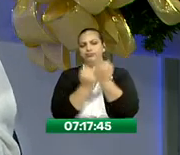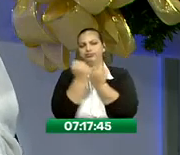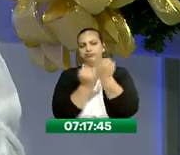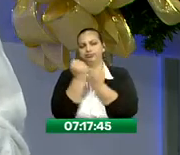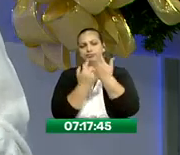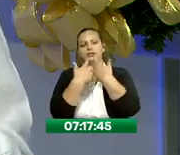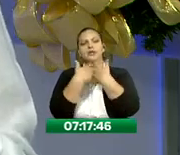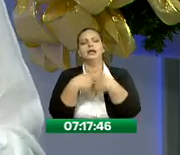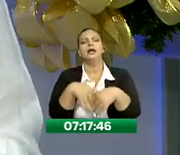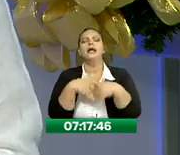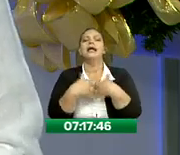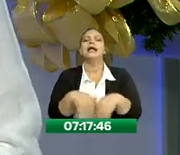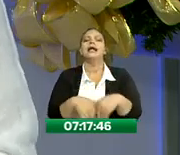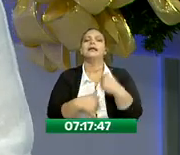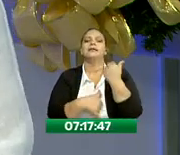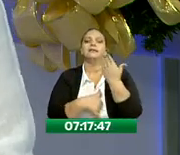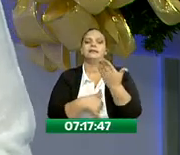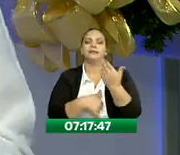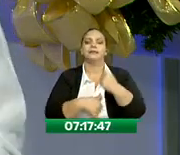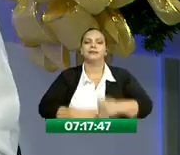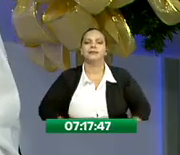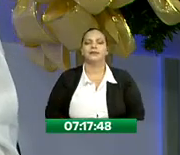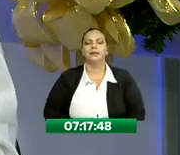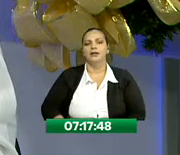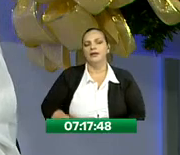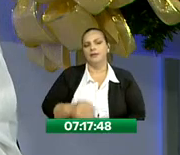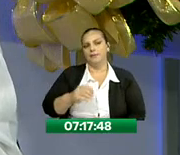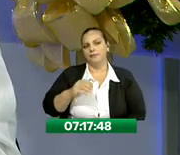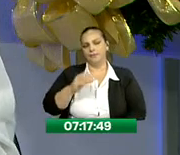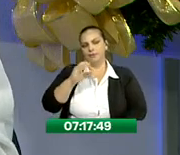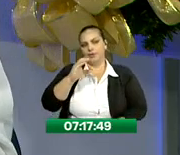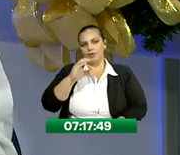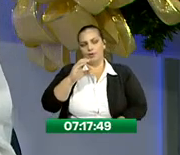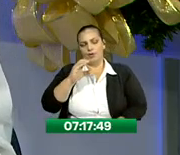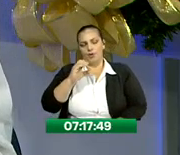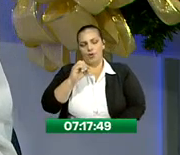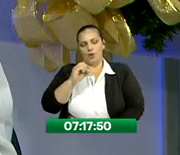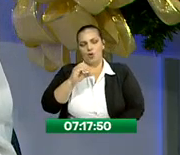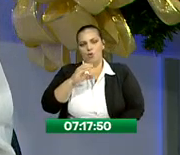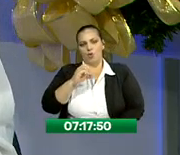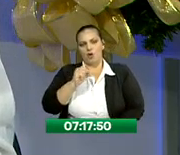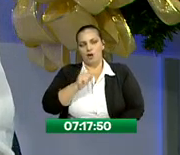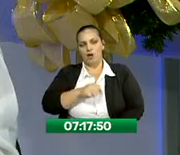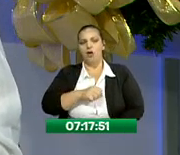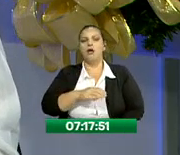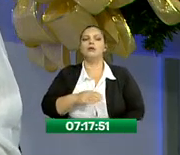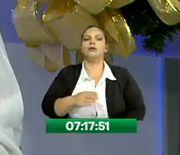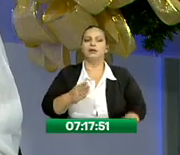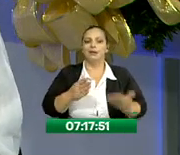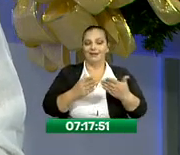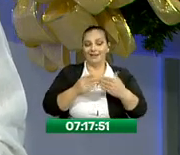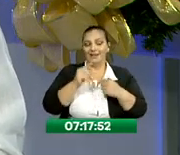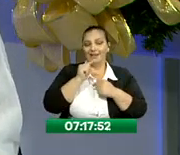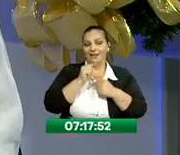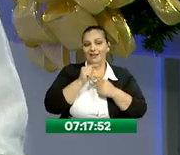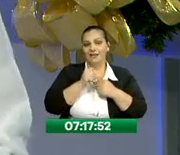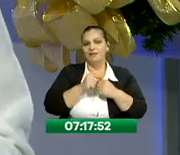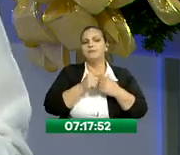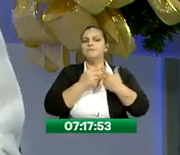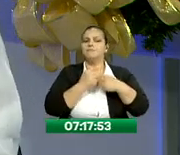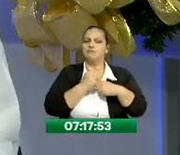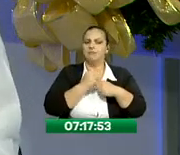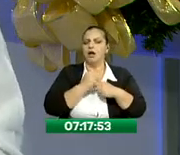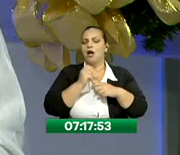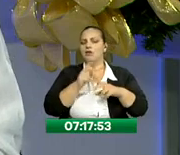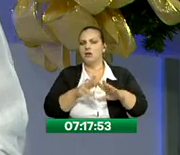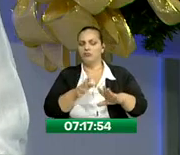hemos recibido una garantía técnica por parte de la empresa constructora y son temas que estamos solucionando en el camino, pero